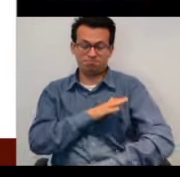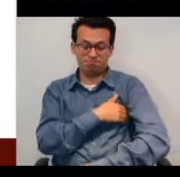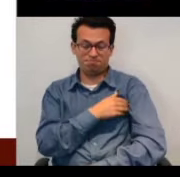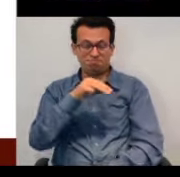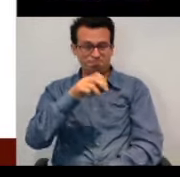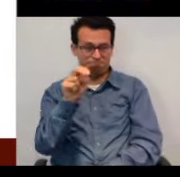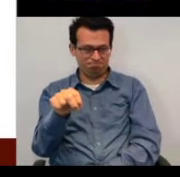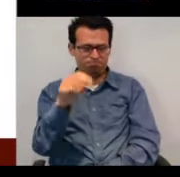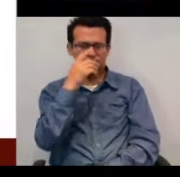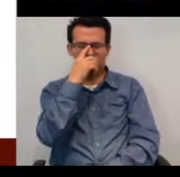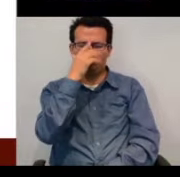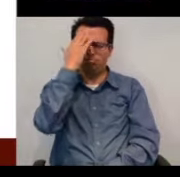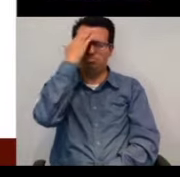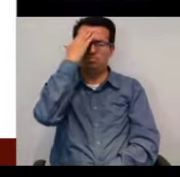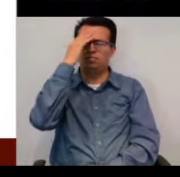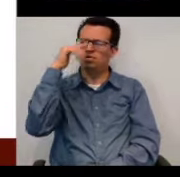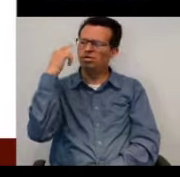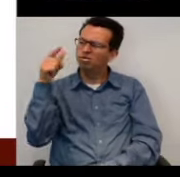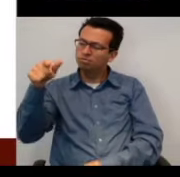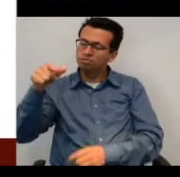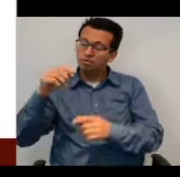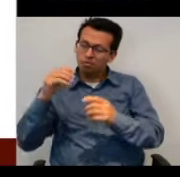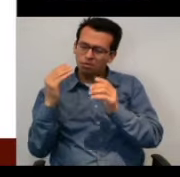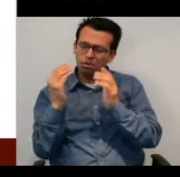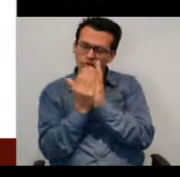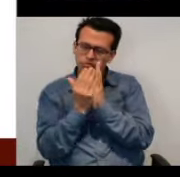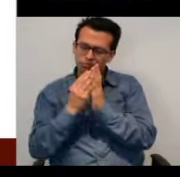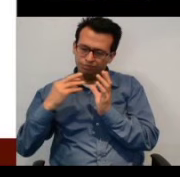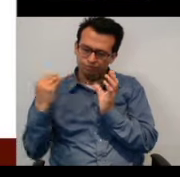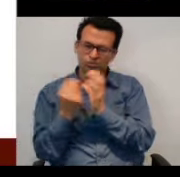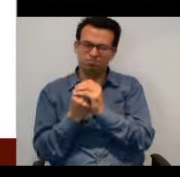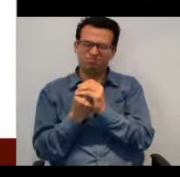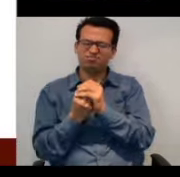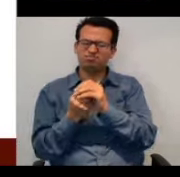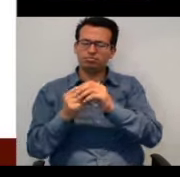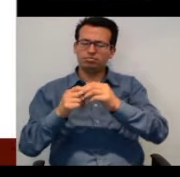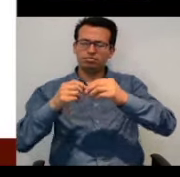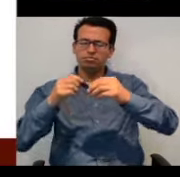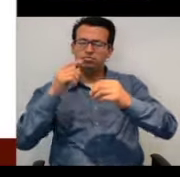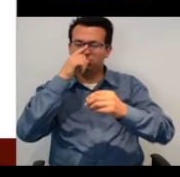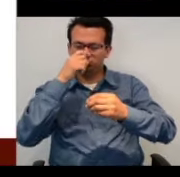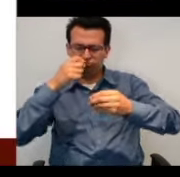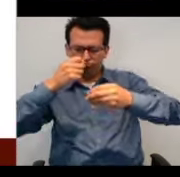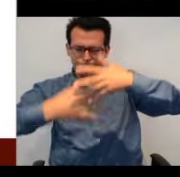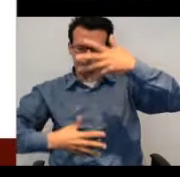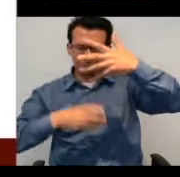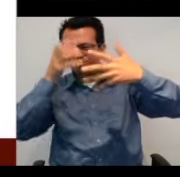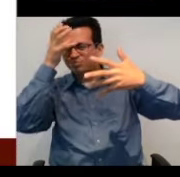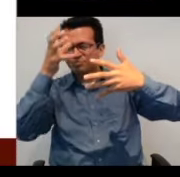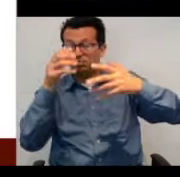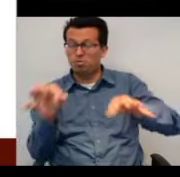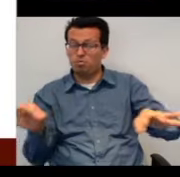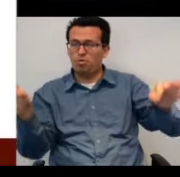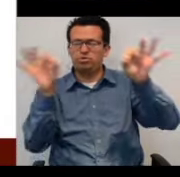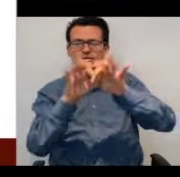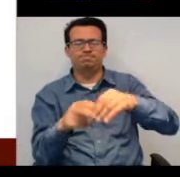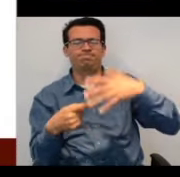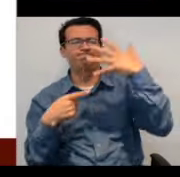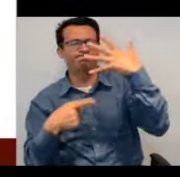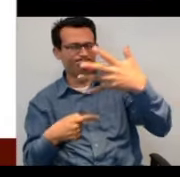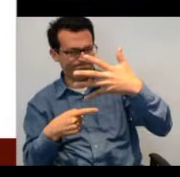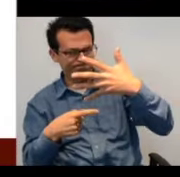inclusiva. Tenemos en este sentido seis conceptos que son totalmente relevantes. El primero de